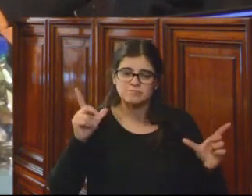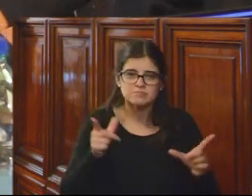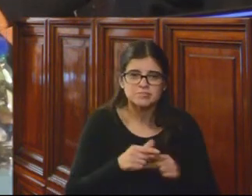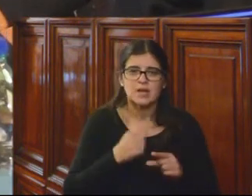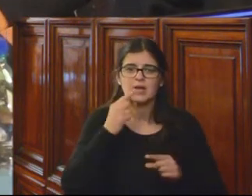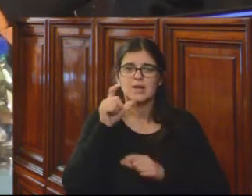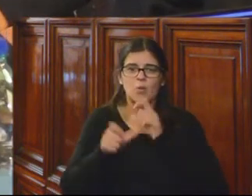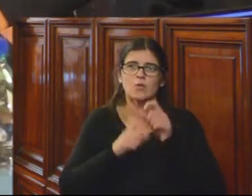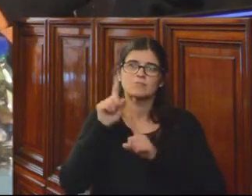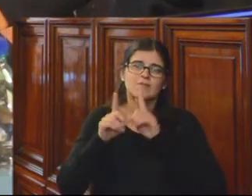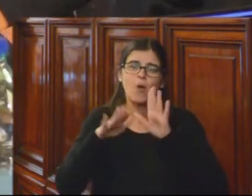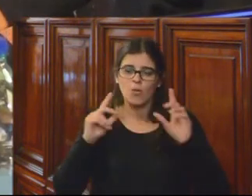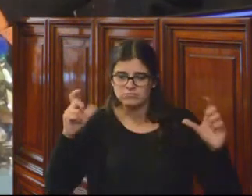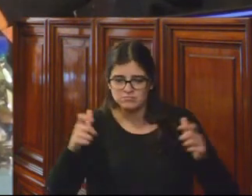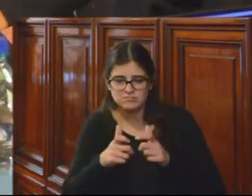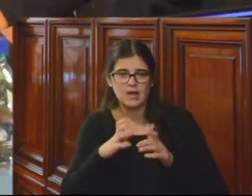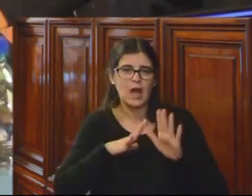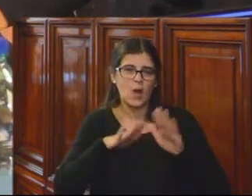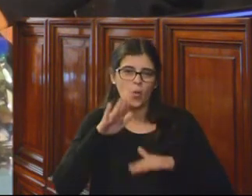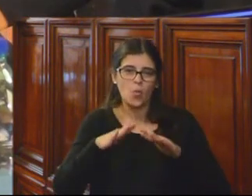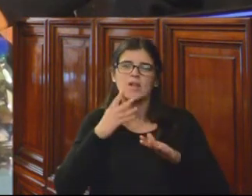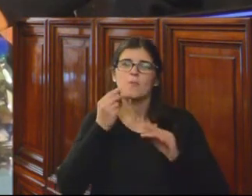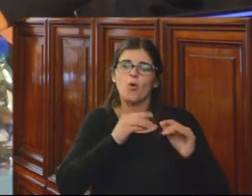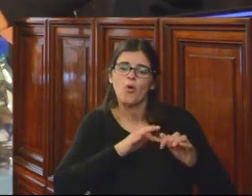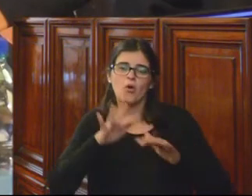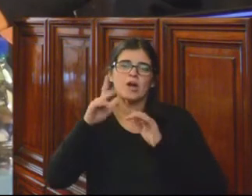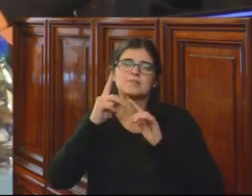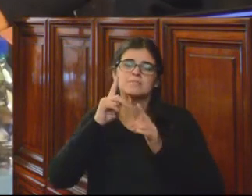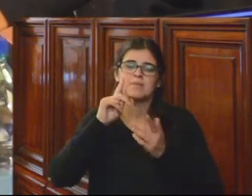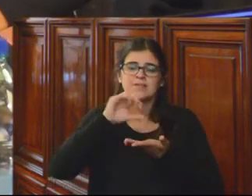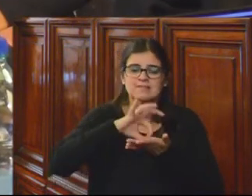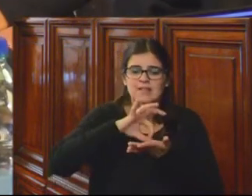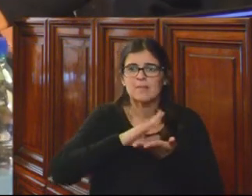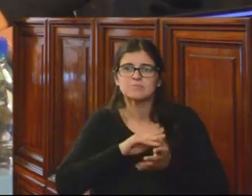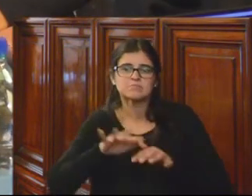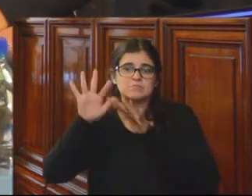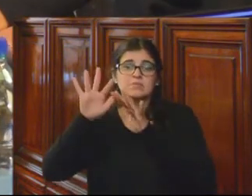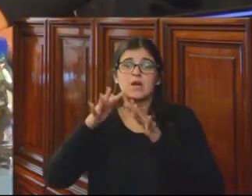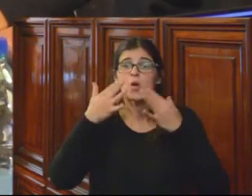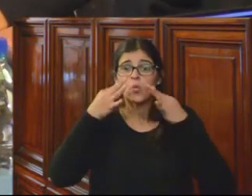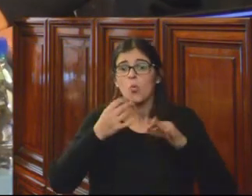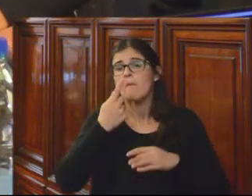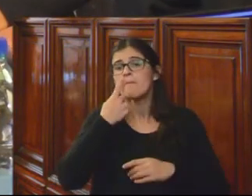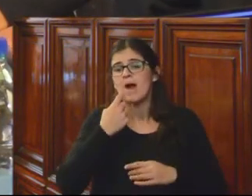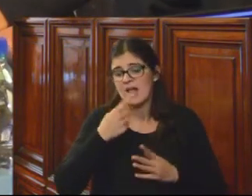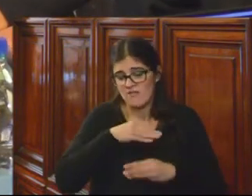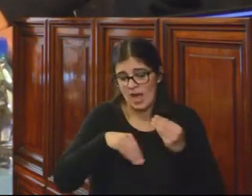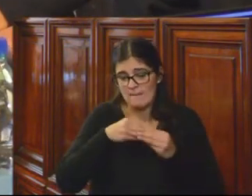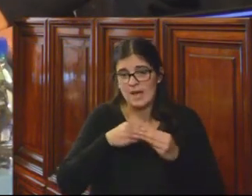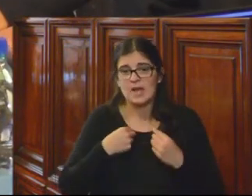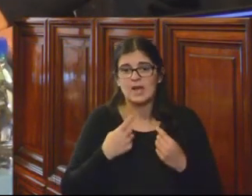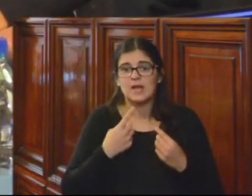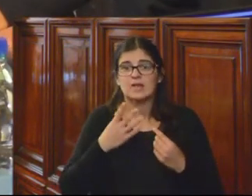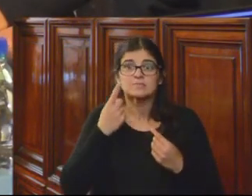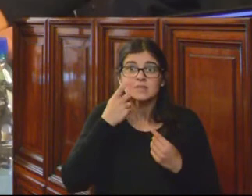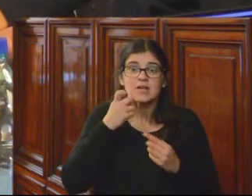algunas universidades nacionales, ha sido migraciones internas al sistema. Resulta que un padre de familia percibe que la